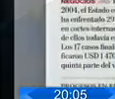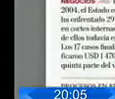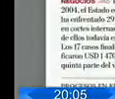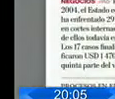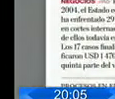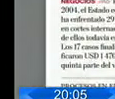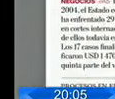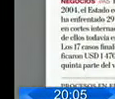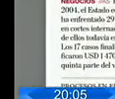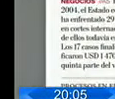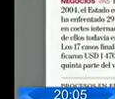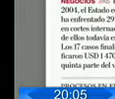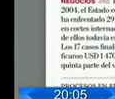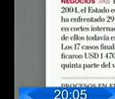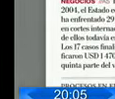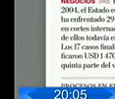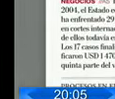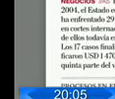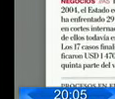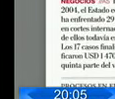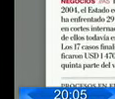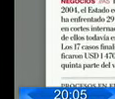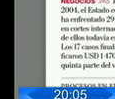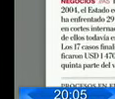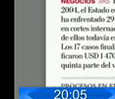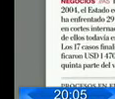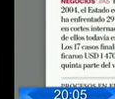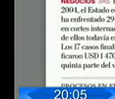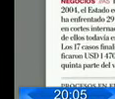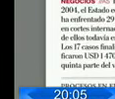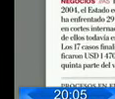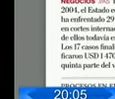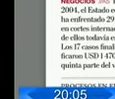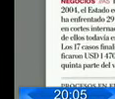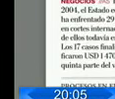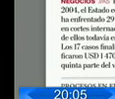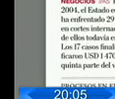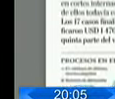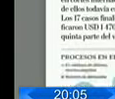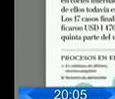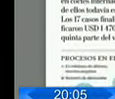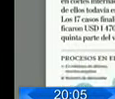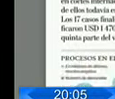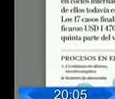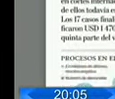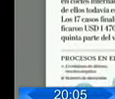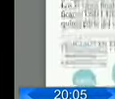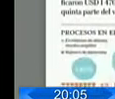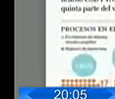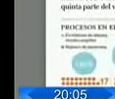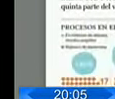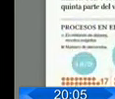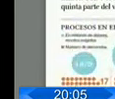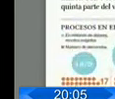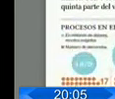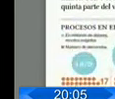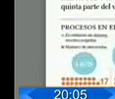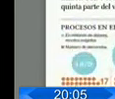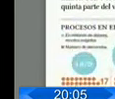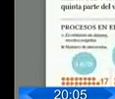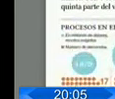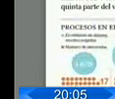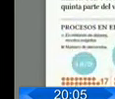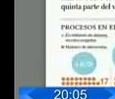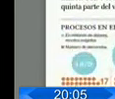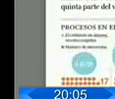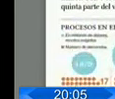febrero, Ecuador aún tiene litigios por 3.866 millones. Las actas electorales se podrán revisar en tiempo real. Un funcionario del